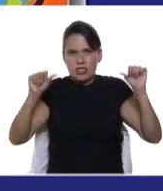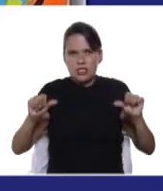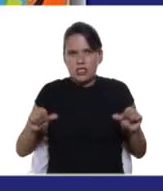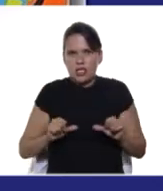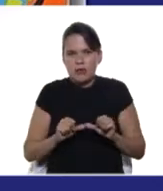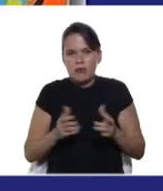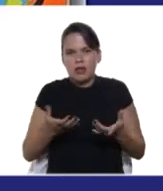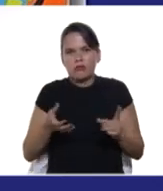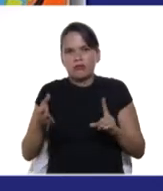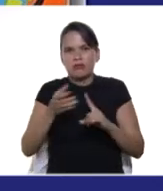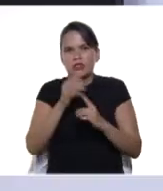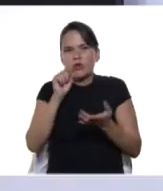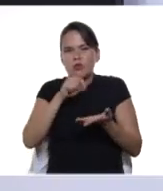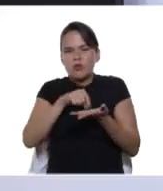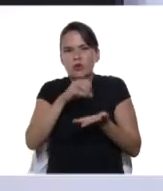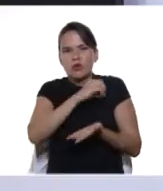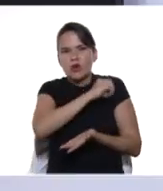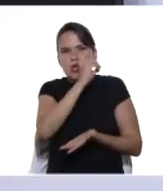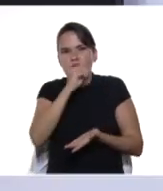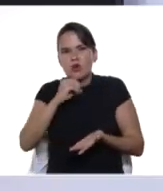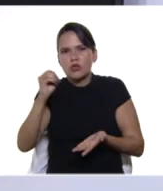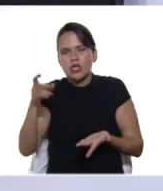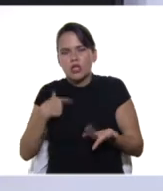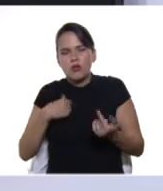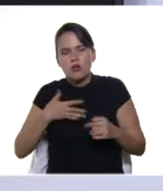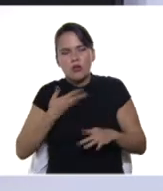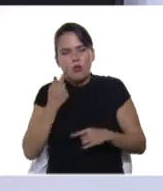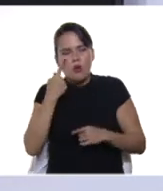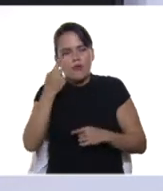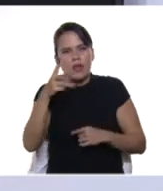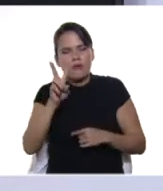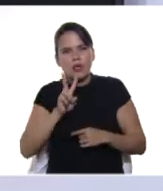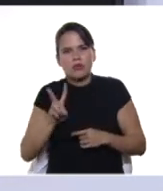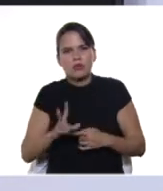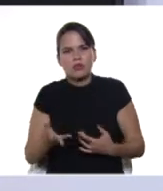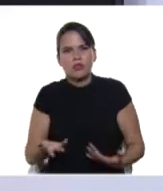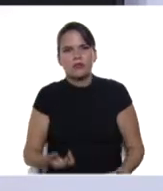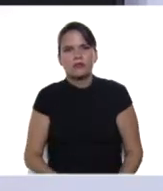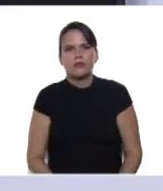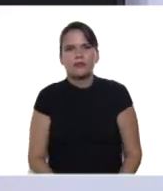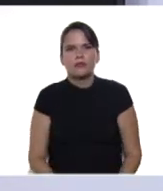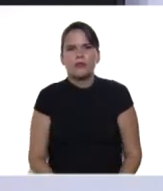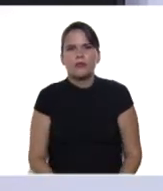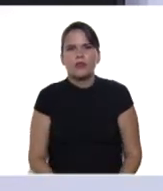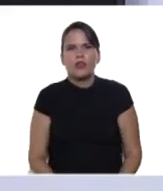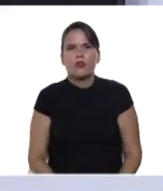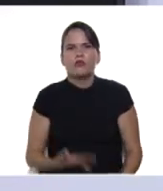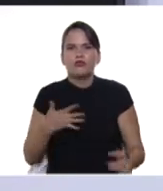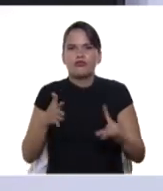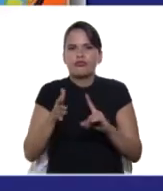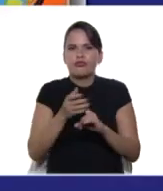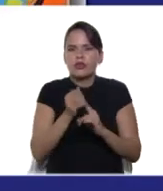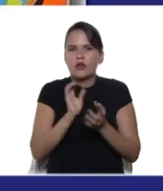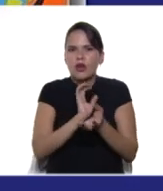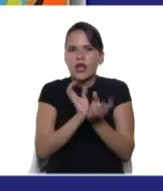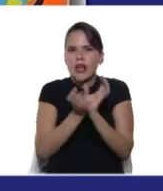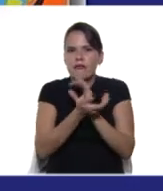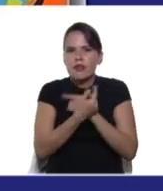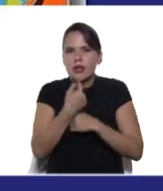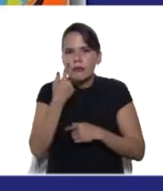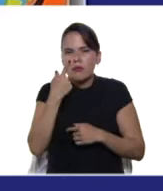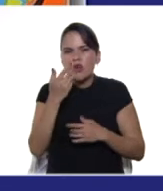Océano Atlántico. Podemos ver Venezuela, cuyas coordenadas geográficas acabamos de ver cuáles